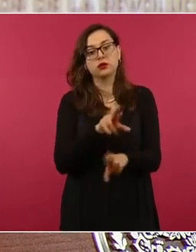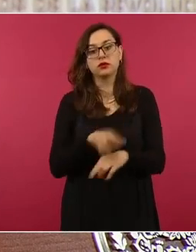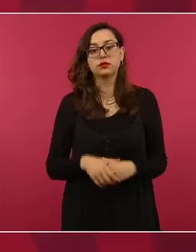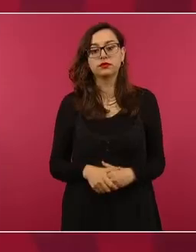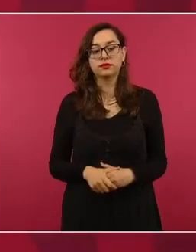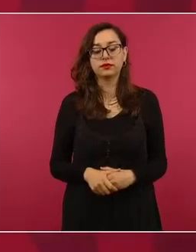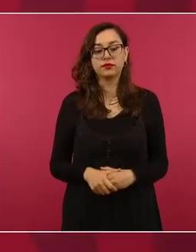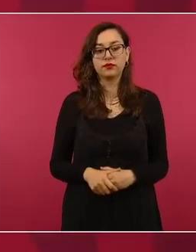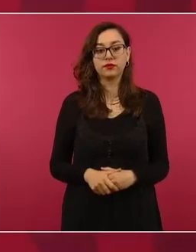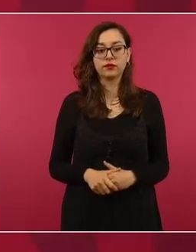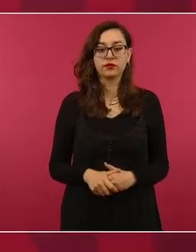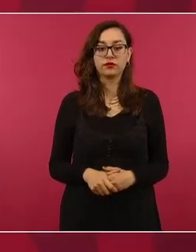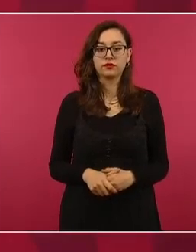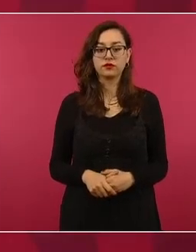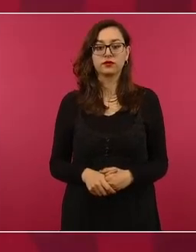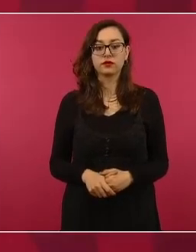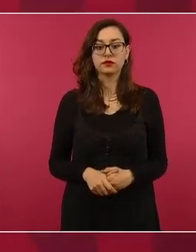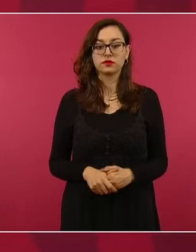Acerca de